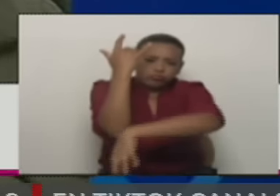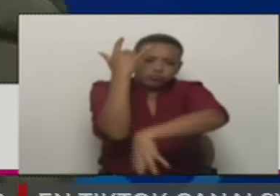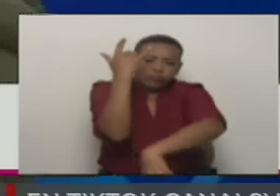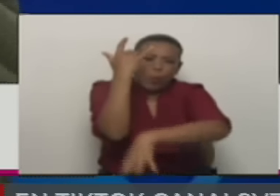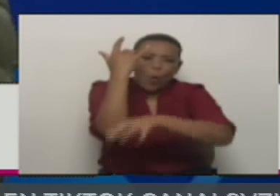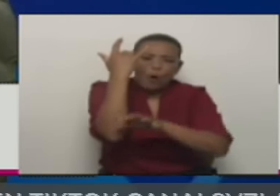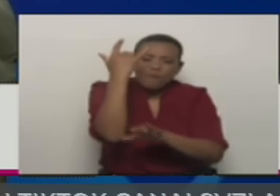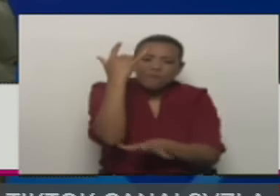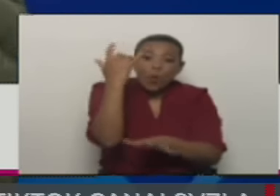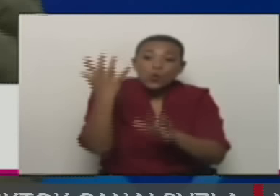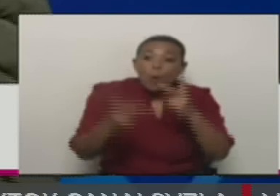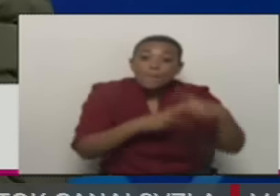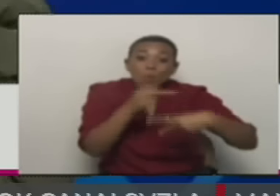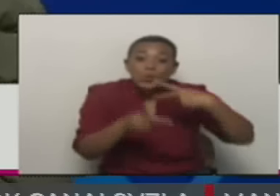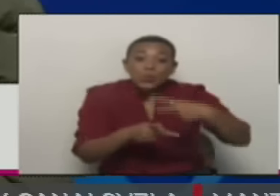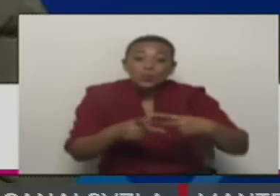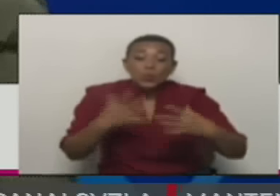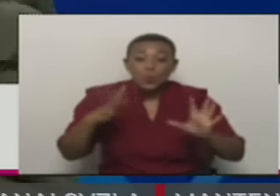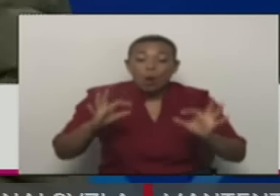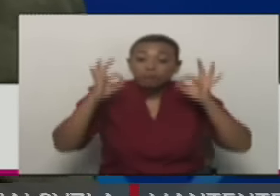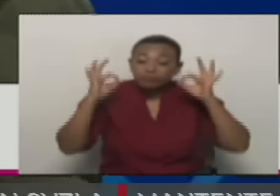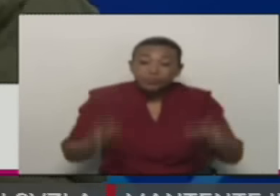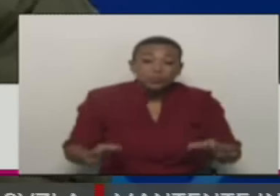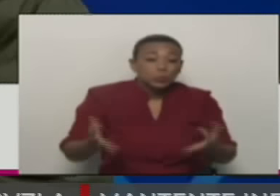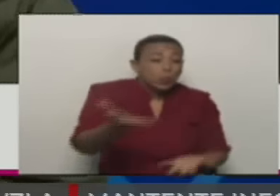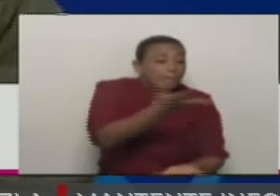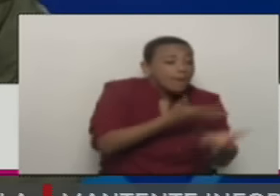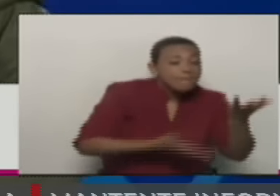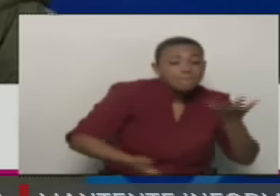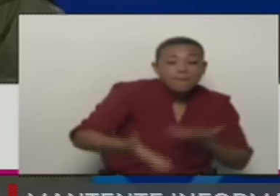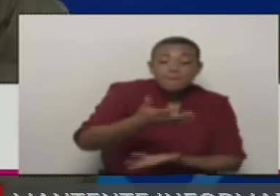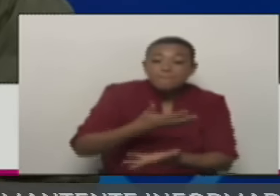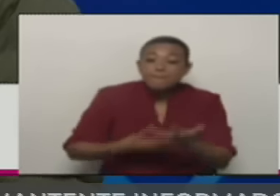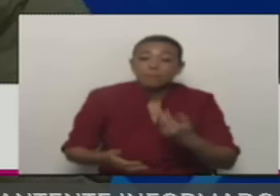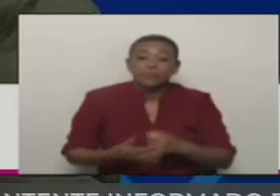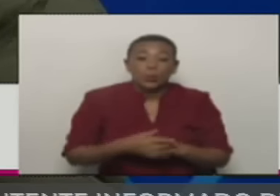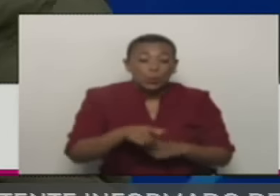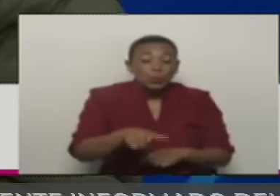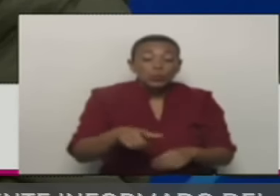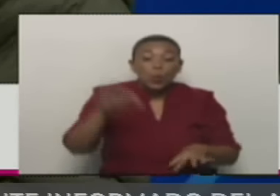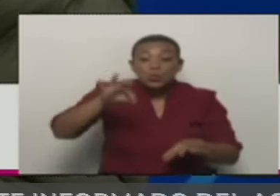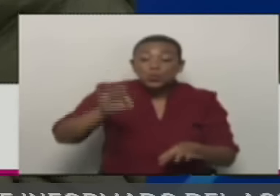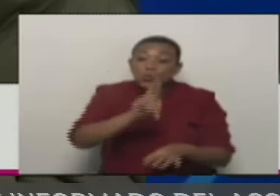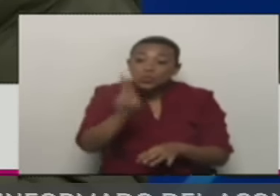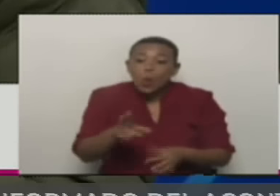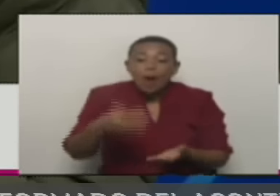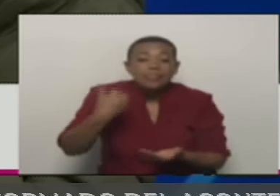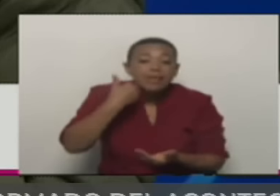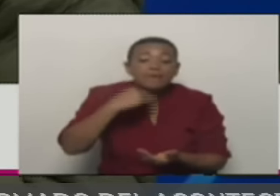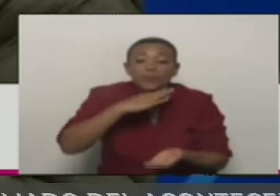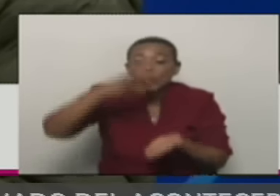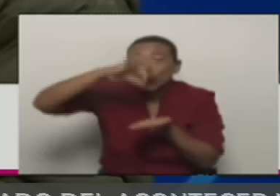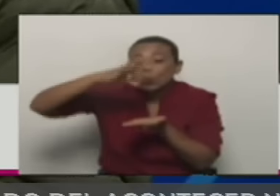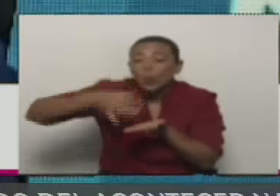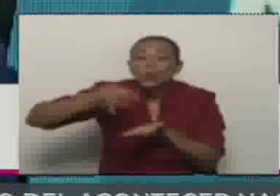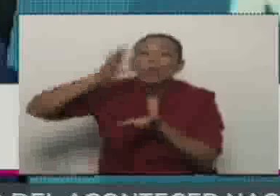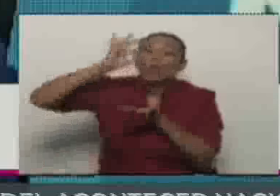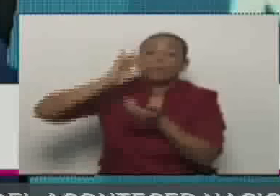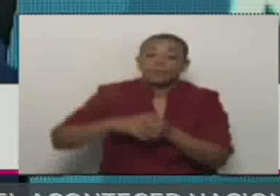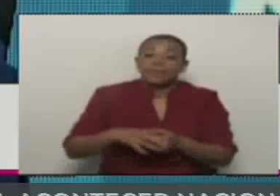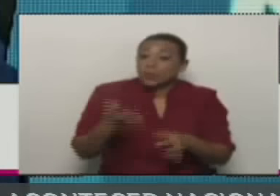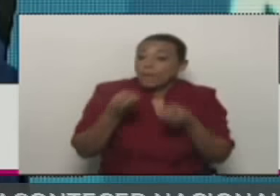Angostura, y que es un producto que tiene un alto consumo y que inclusive tiene uso medicinal. Entonces, es la experiencia maravillosa que